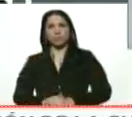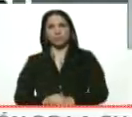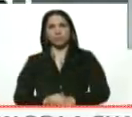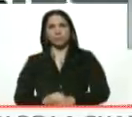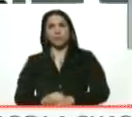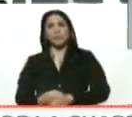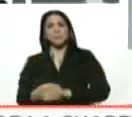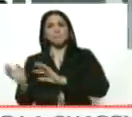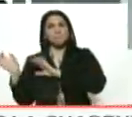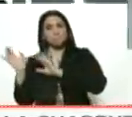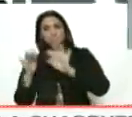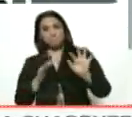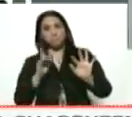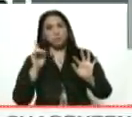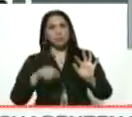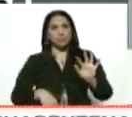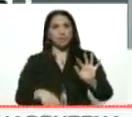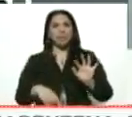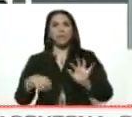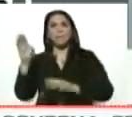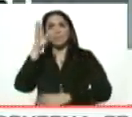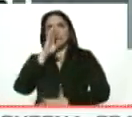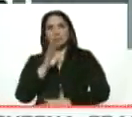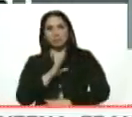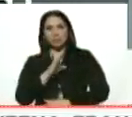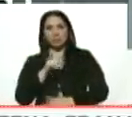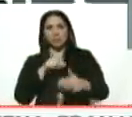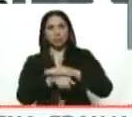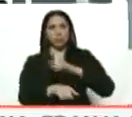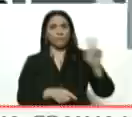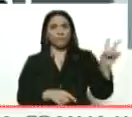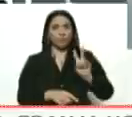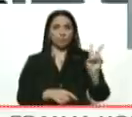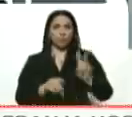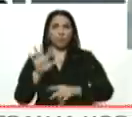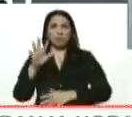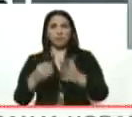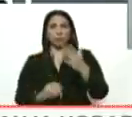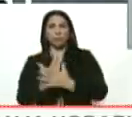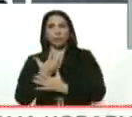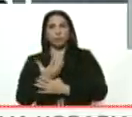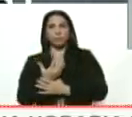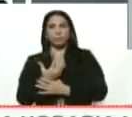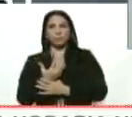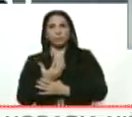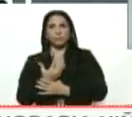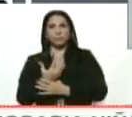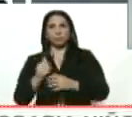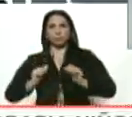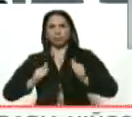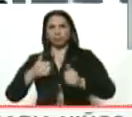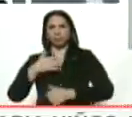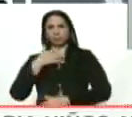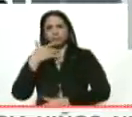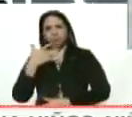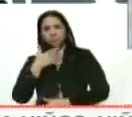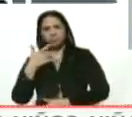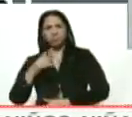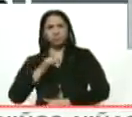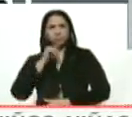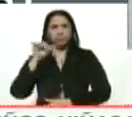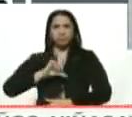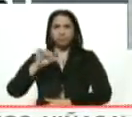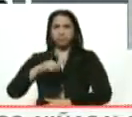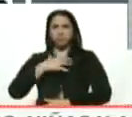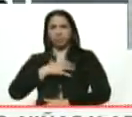procedente también de San Gabriel, Brasil. Entró a Venezuela el 5 de mayo. Inició síntomas